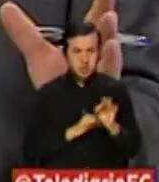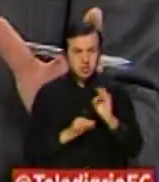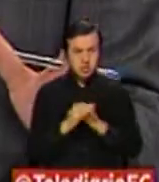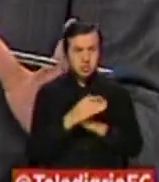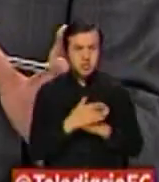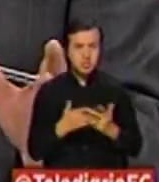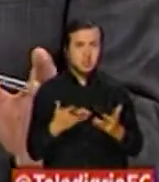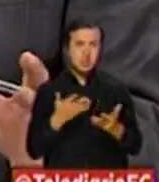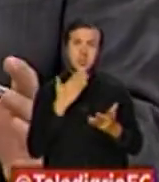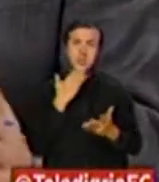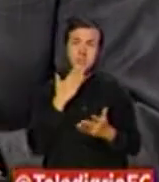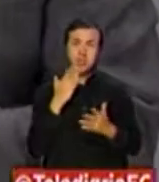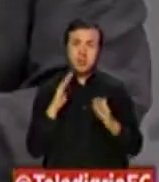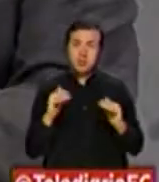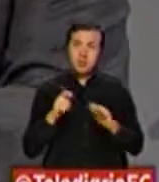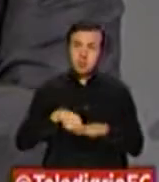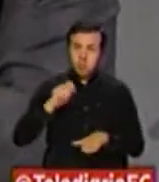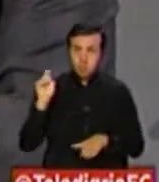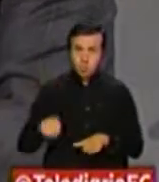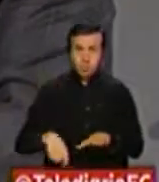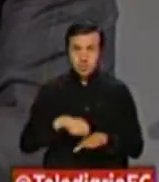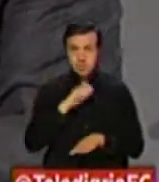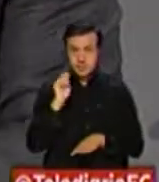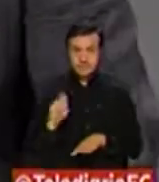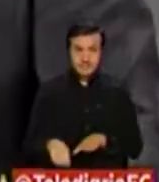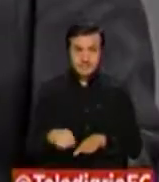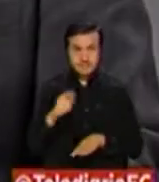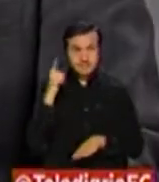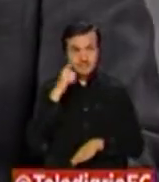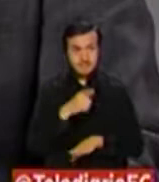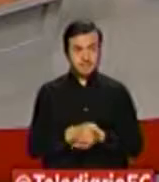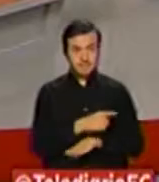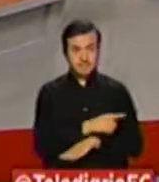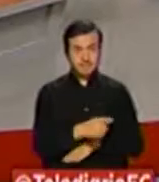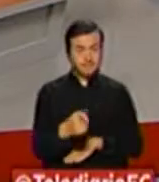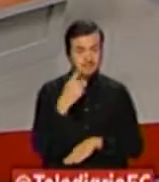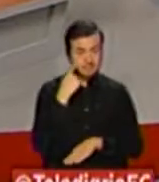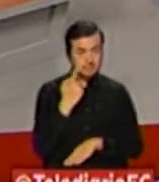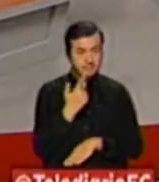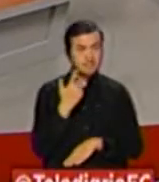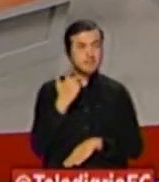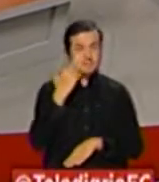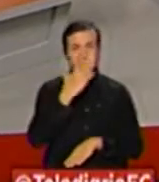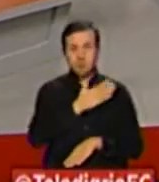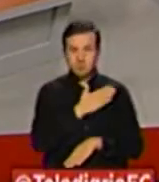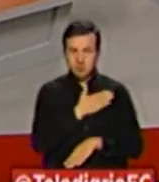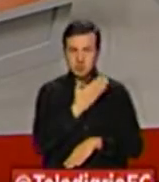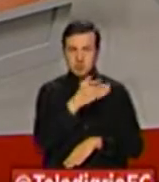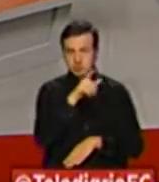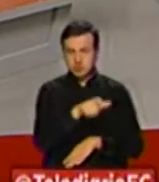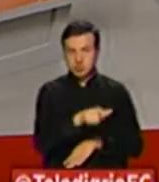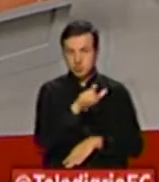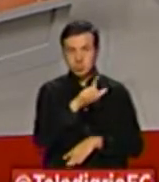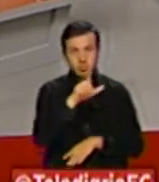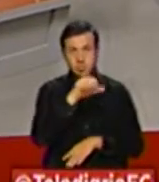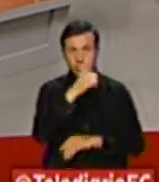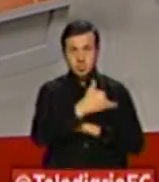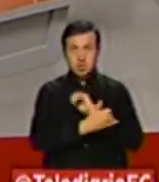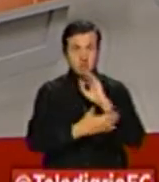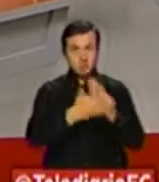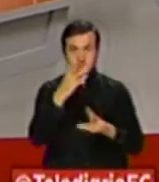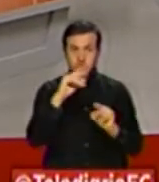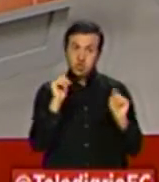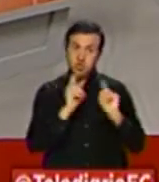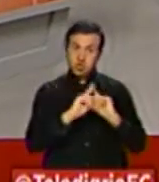tipo? Se supone que el magistrado, al disponer la medida, está confiando en que el